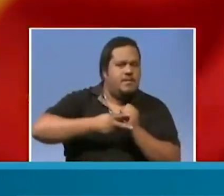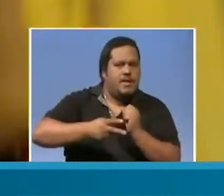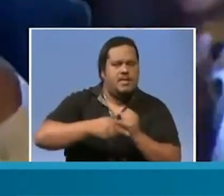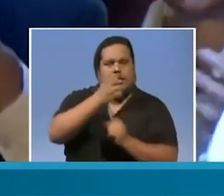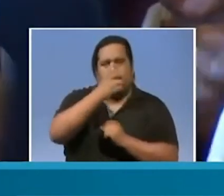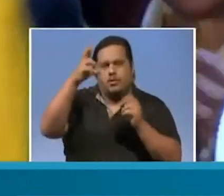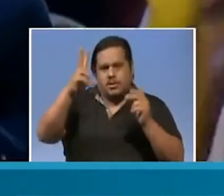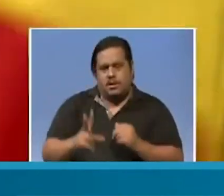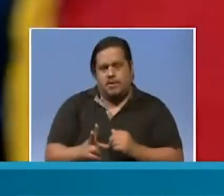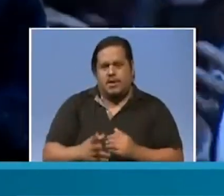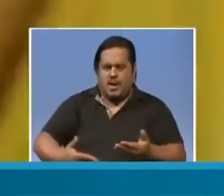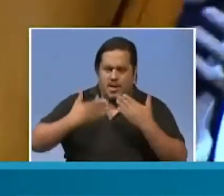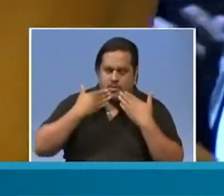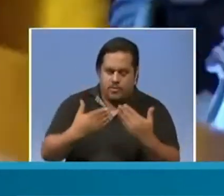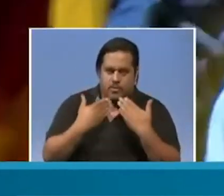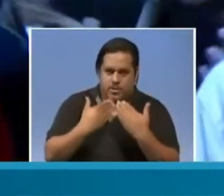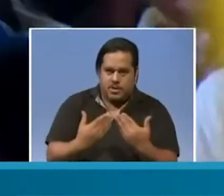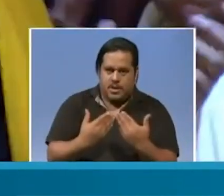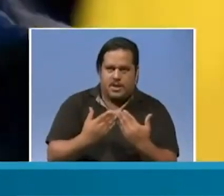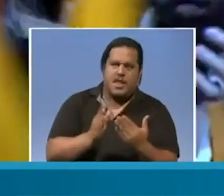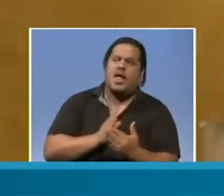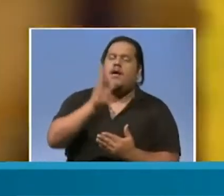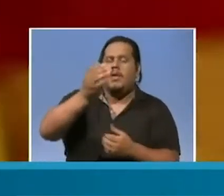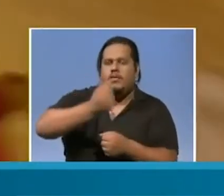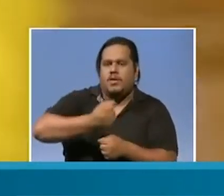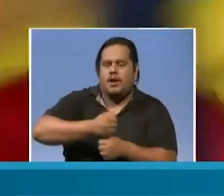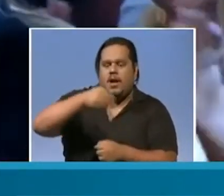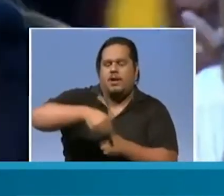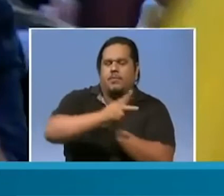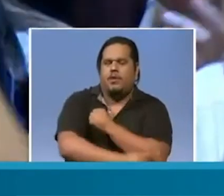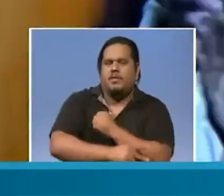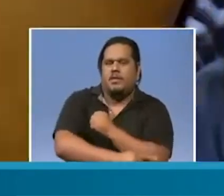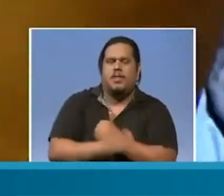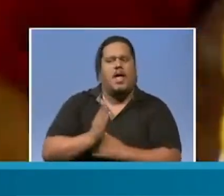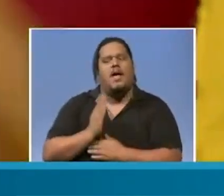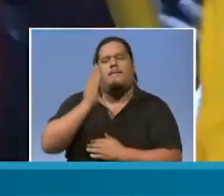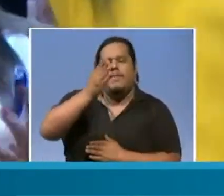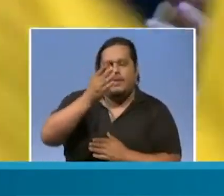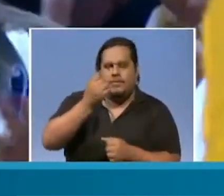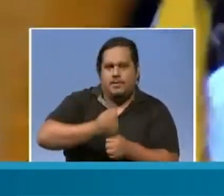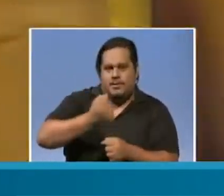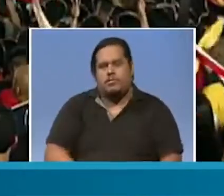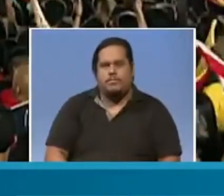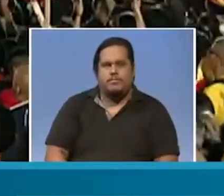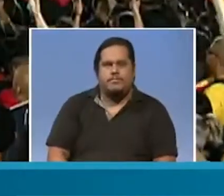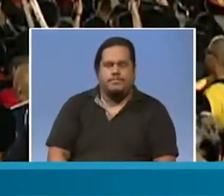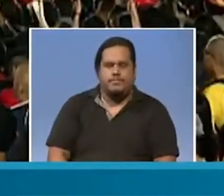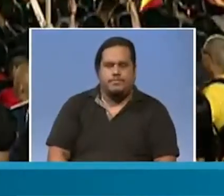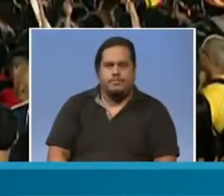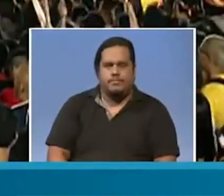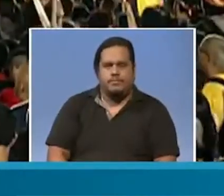Costa Rica! ¡Muchas gracias! Buscamos al señor presidente de la República para preguntarle su opinión sobre